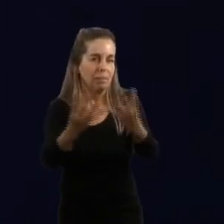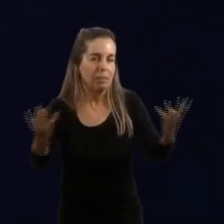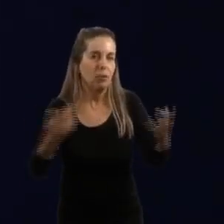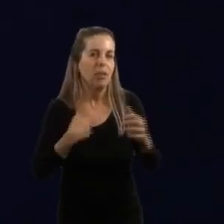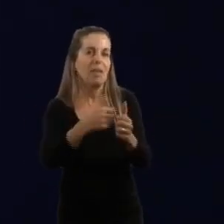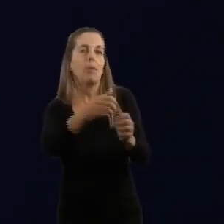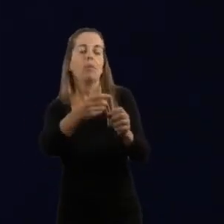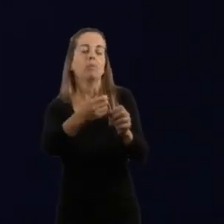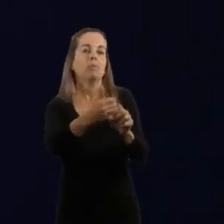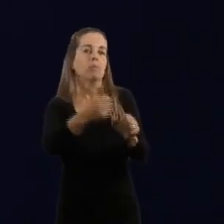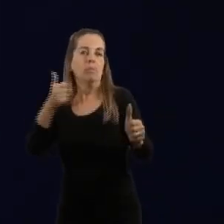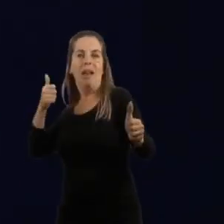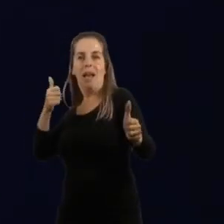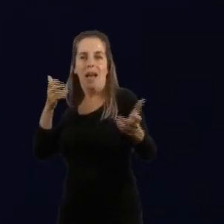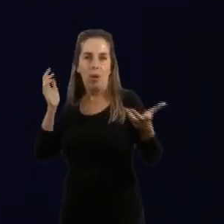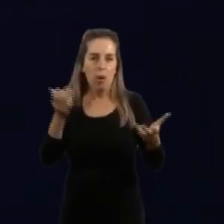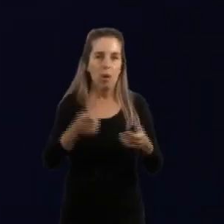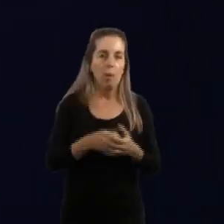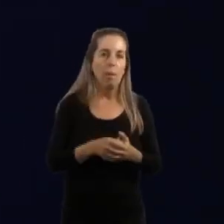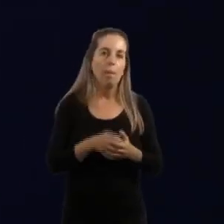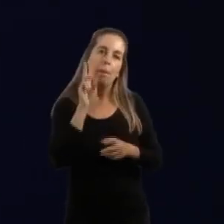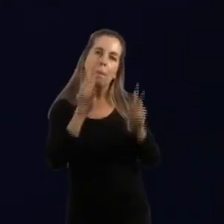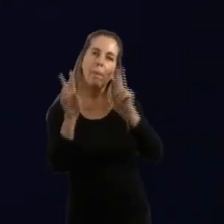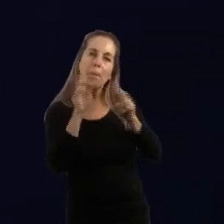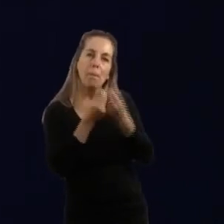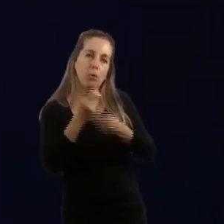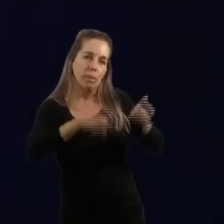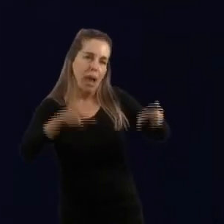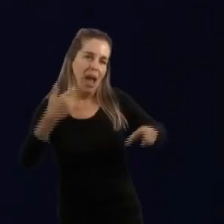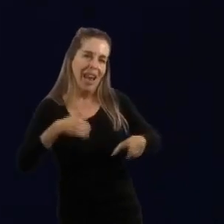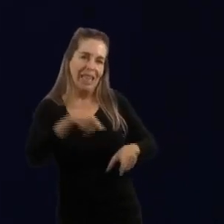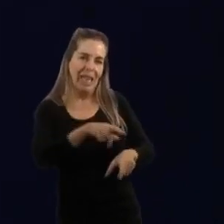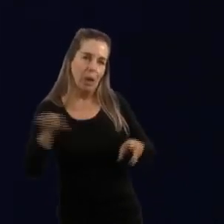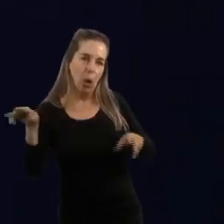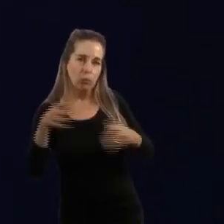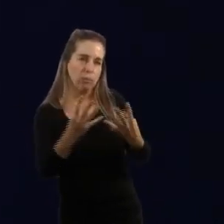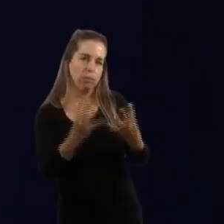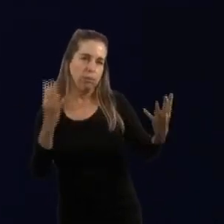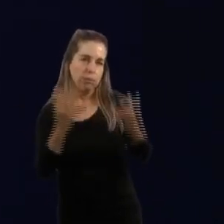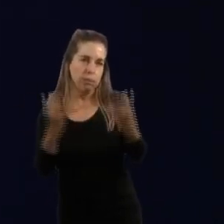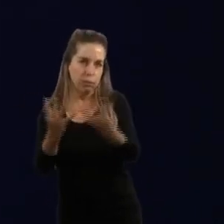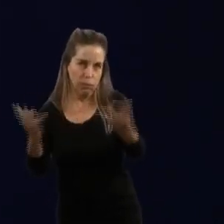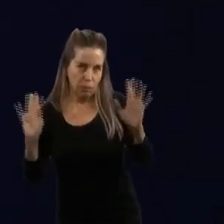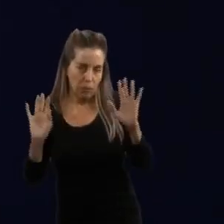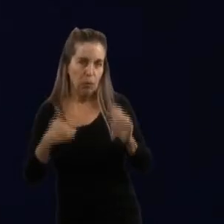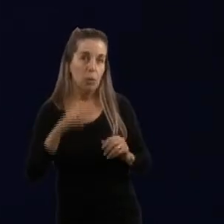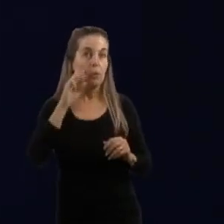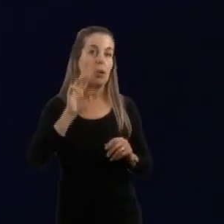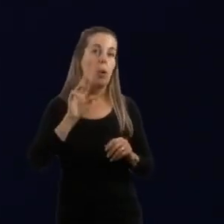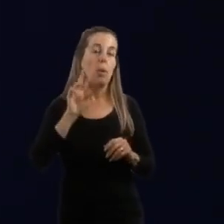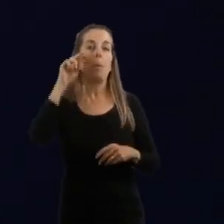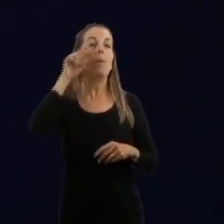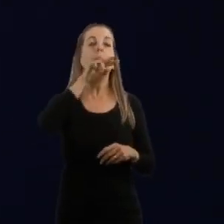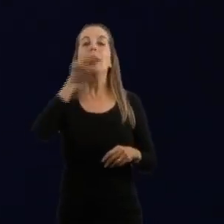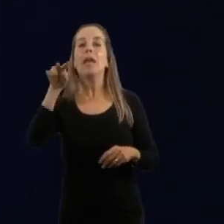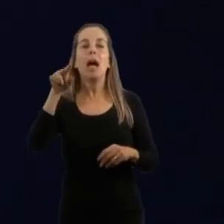argentinos que fueron a ver a su patria eran interminables, pero de lo que yo podía ver desde ahí no